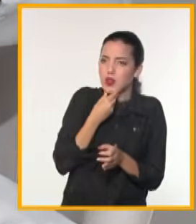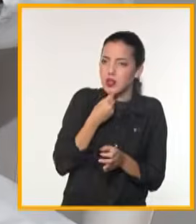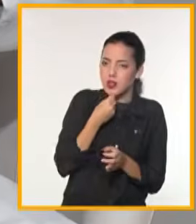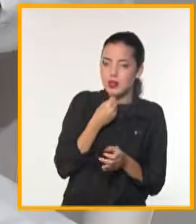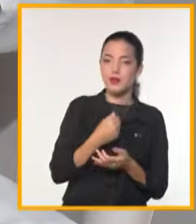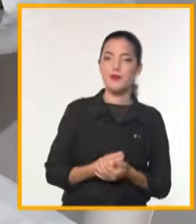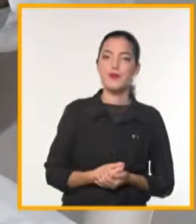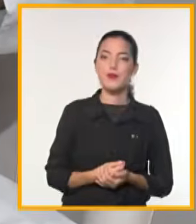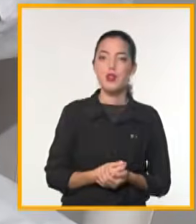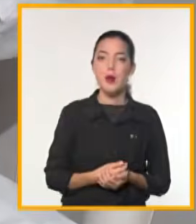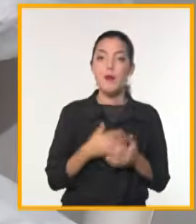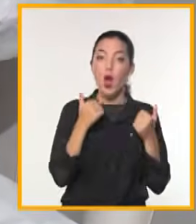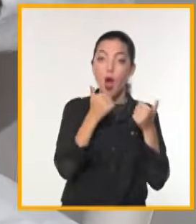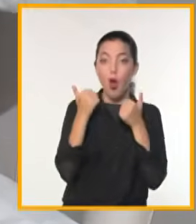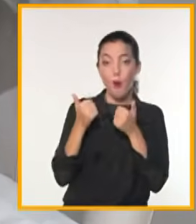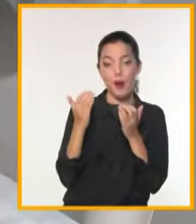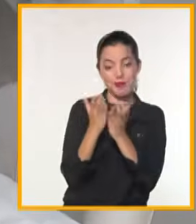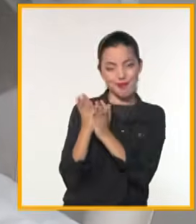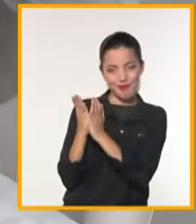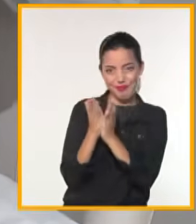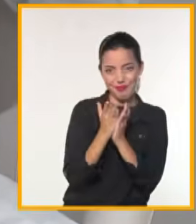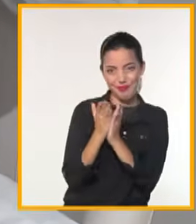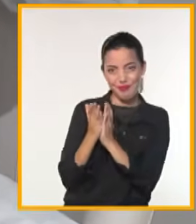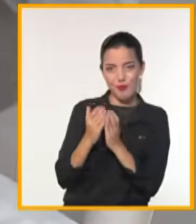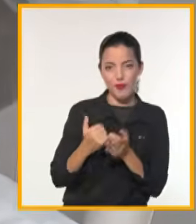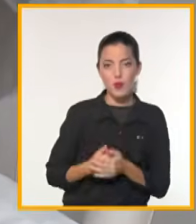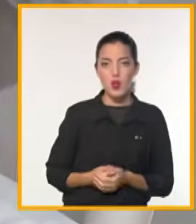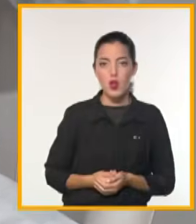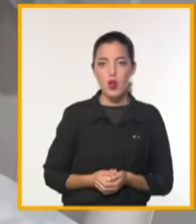único que me llevaba recio cantidad, porque ella quería que yo escribiera